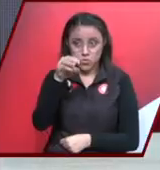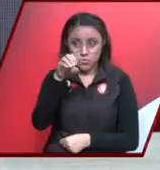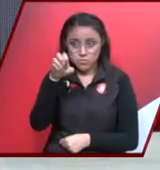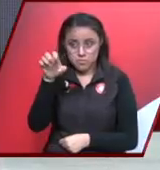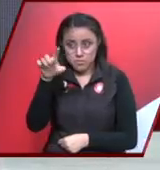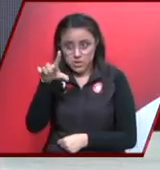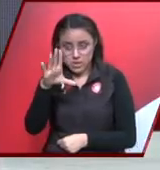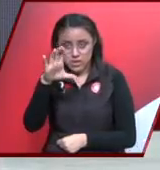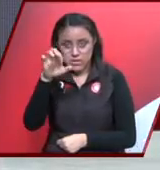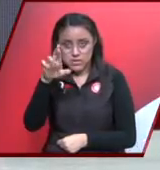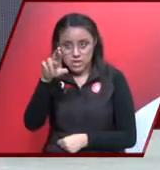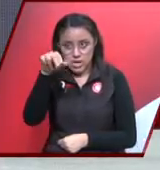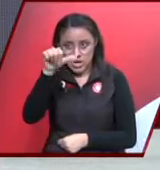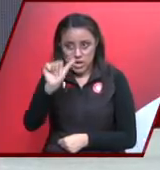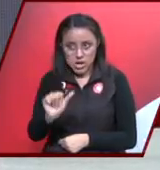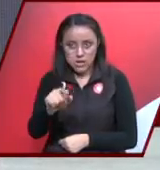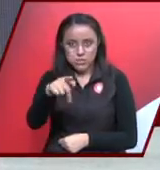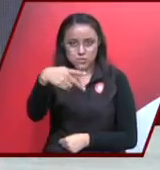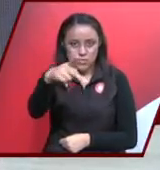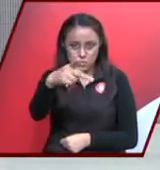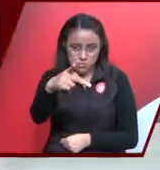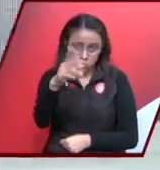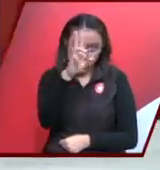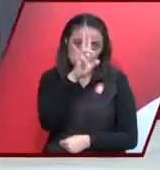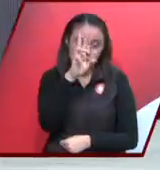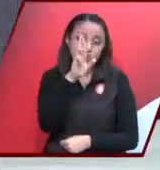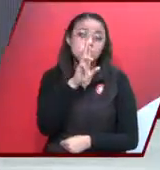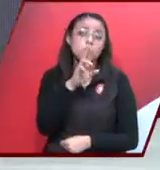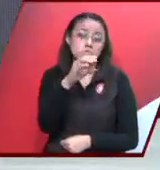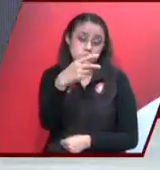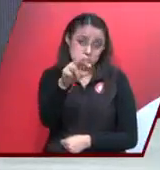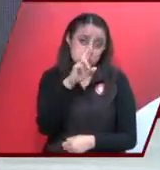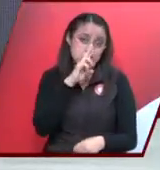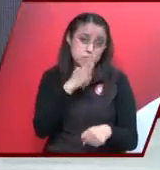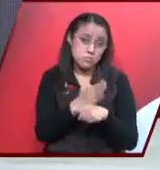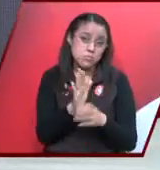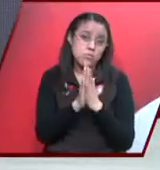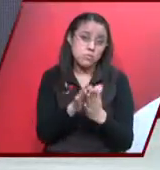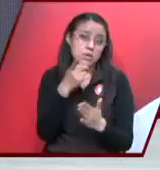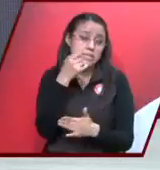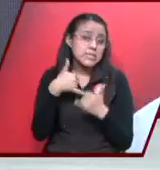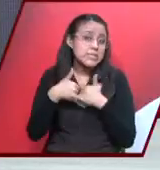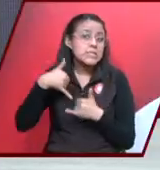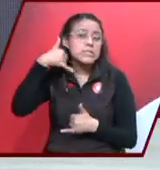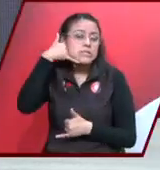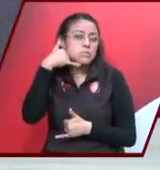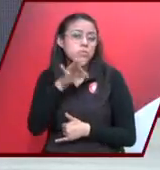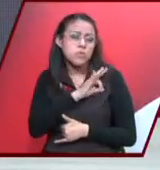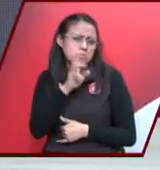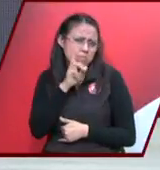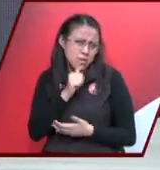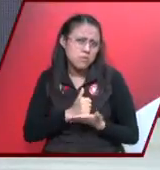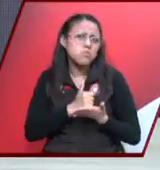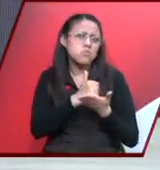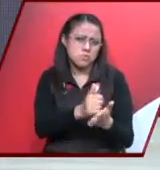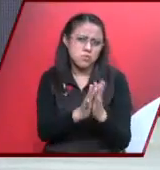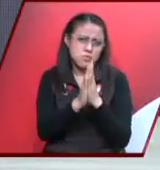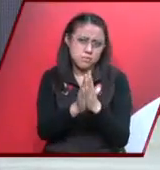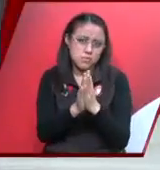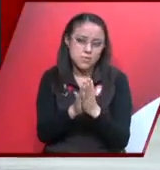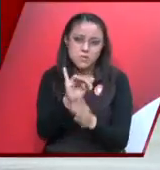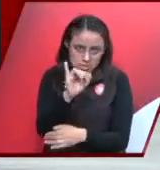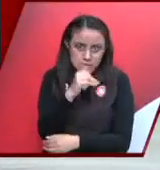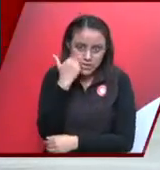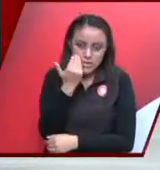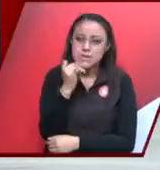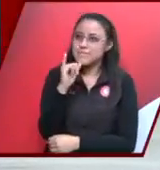En tu área está. Y la solución también. Samia, ¿por qué no haces una llamadita y pides el apoyo? A ver si podemos darle dignidad a esta vida, ¿no? ¿Te claro